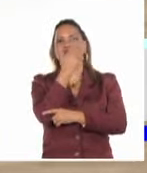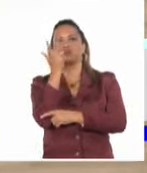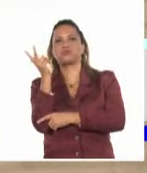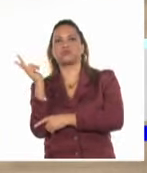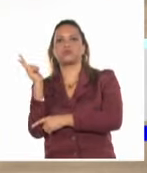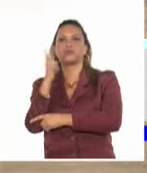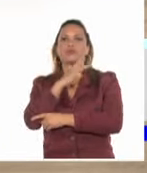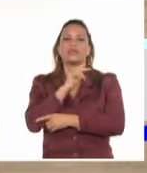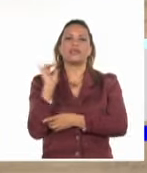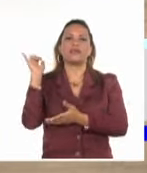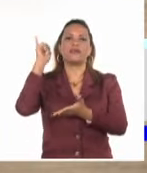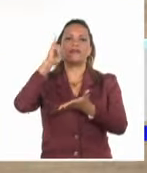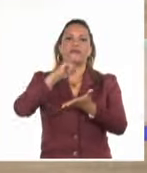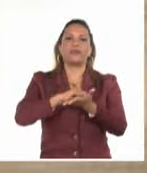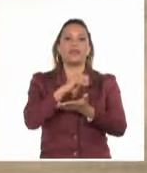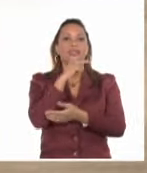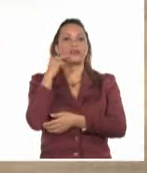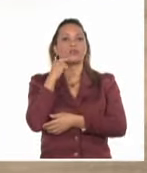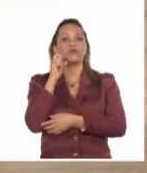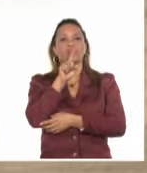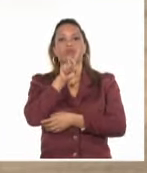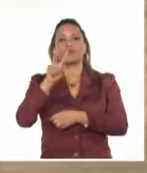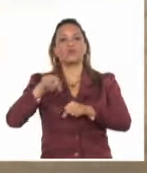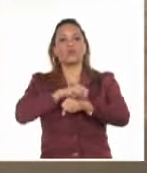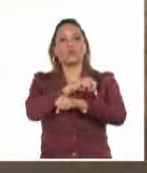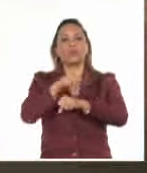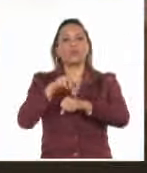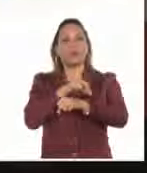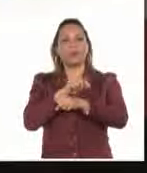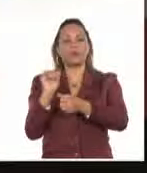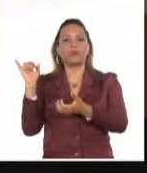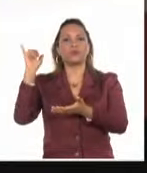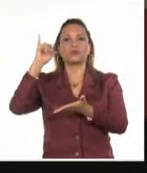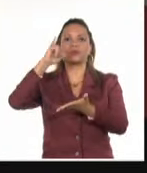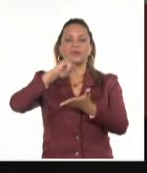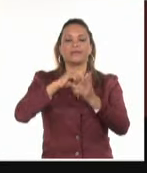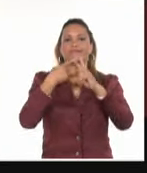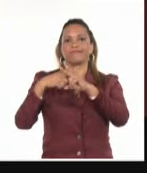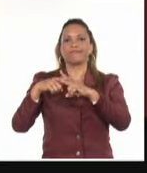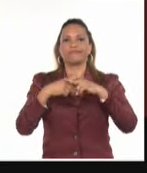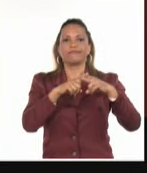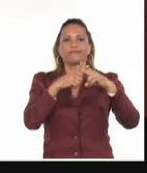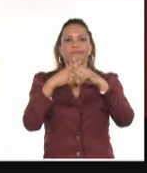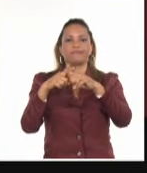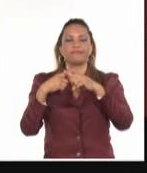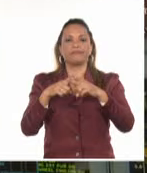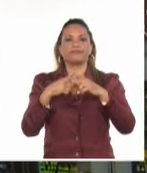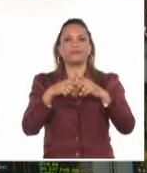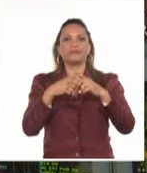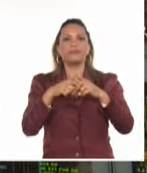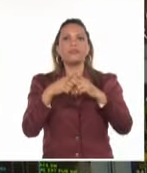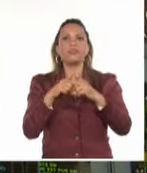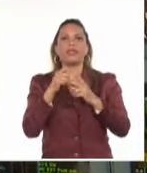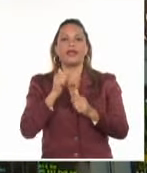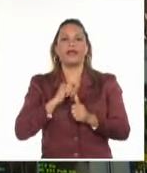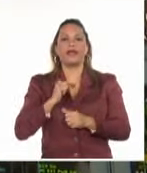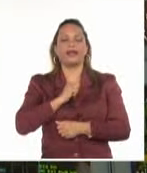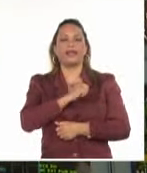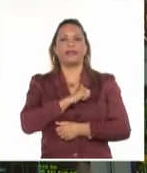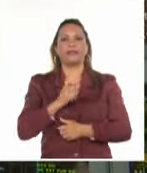Moscú, de poco más de 12 horas, con escala técnica realizada en Gander, Canadá. Se le